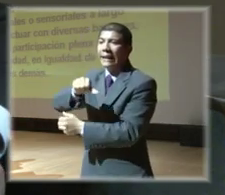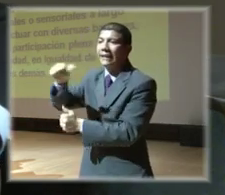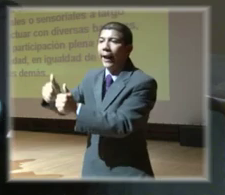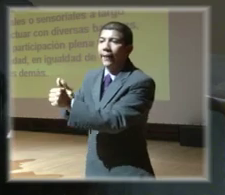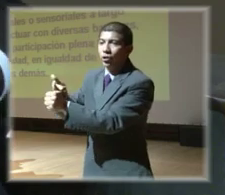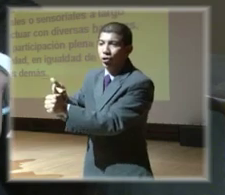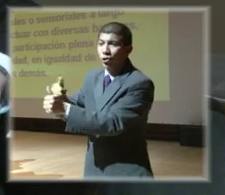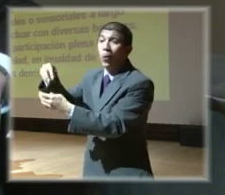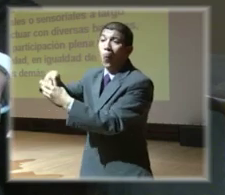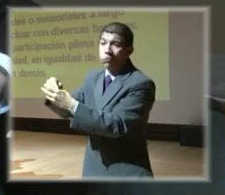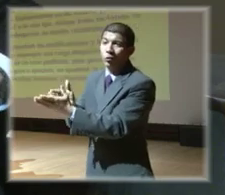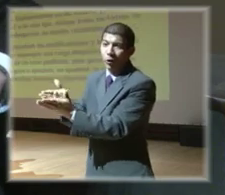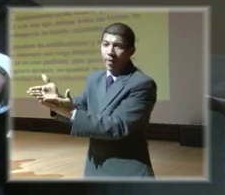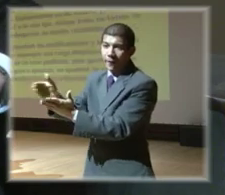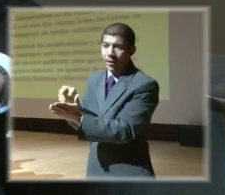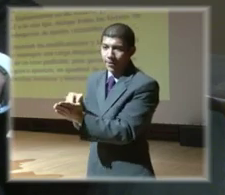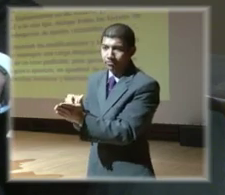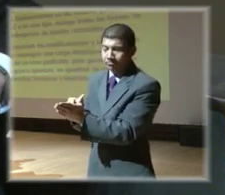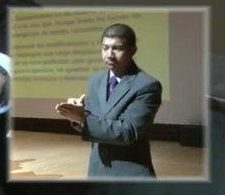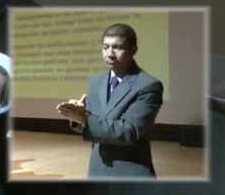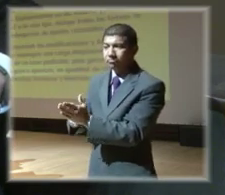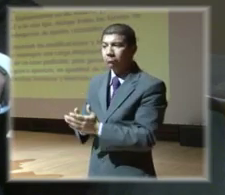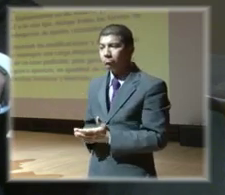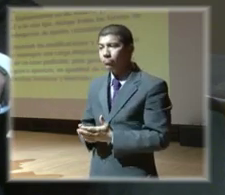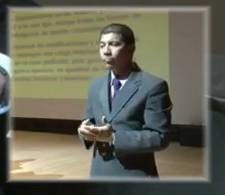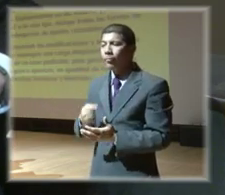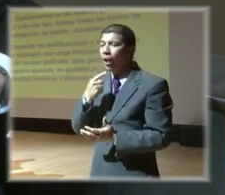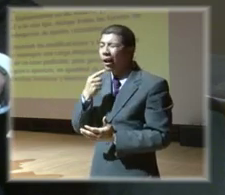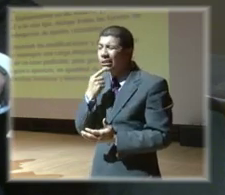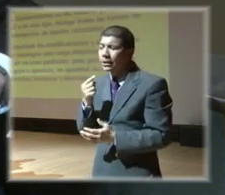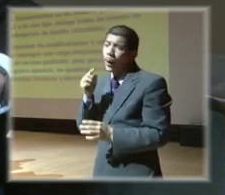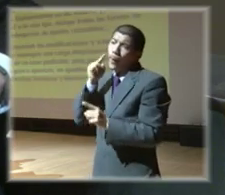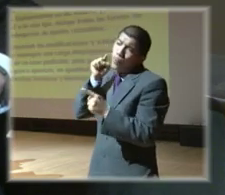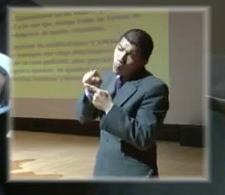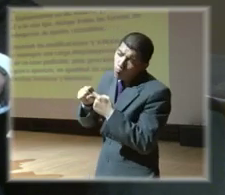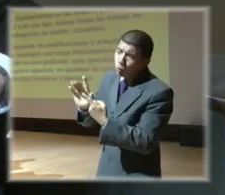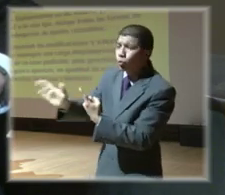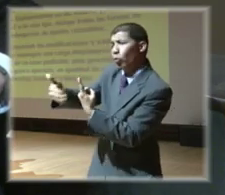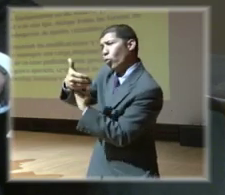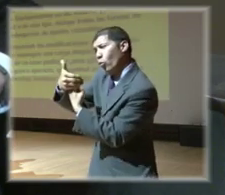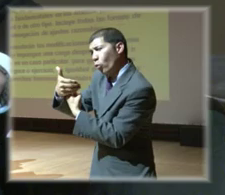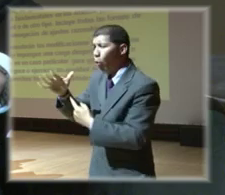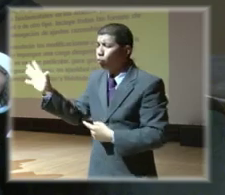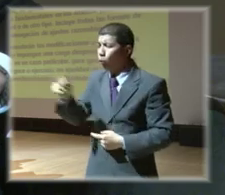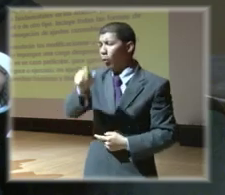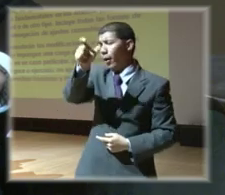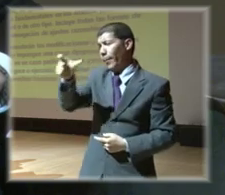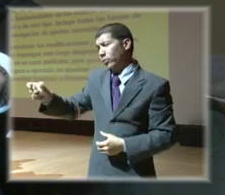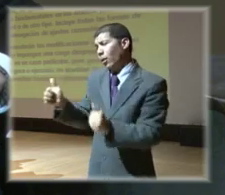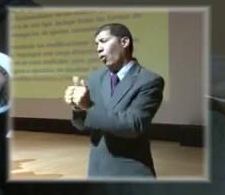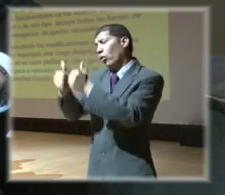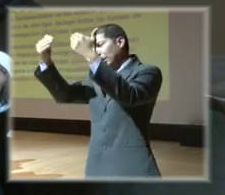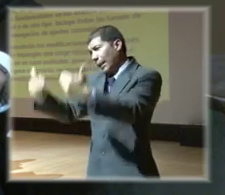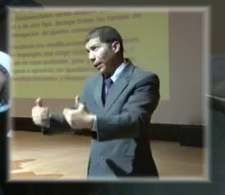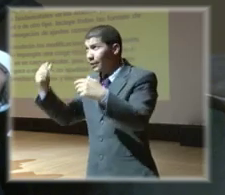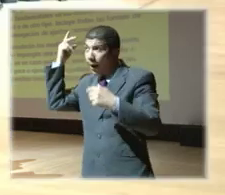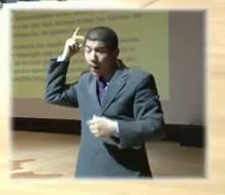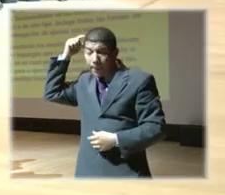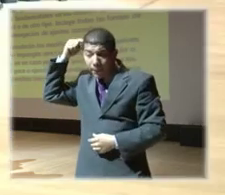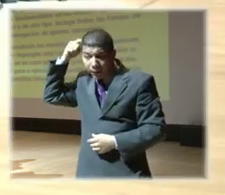Dice la ley que el objeto es la protección e inclusión social de toda persona natural con discapacidad mental o que